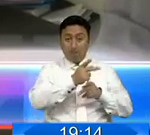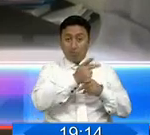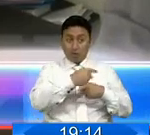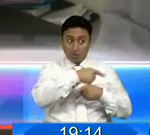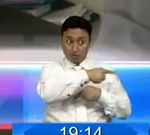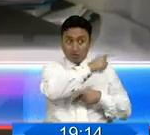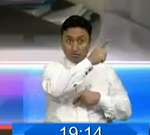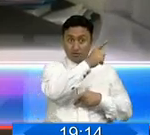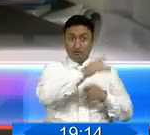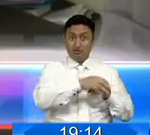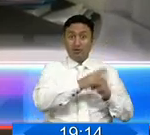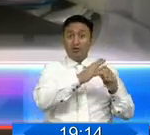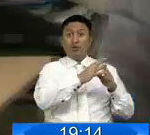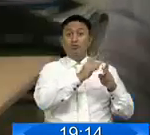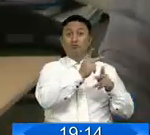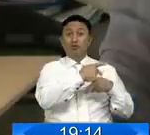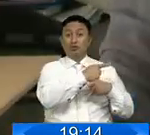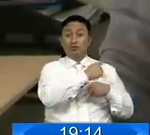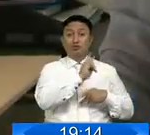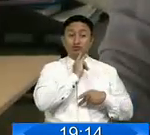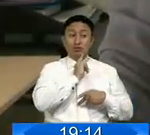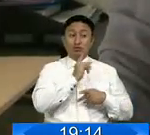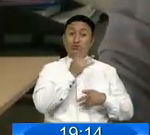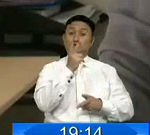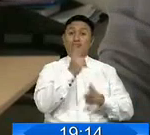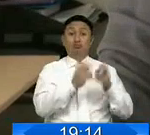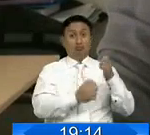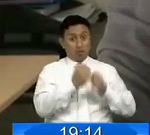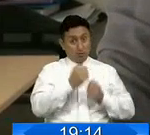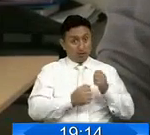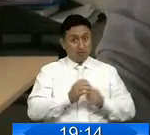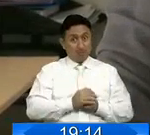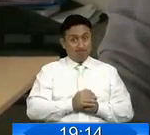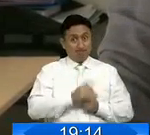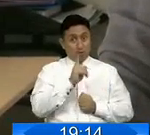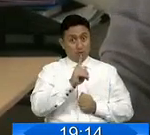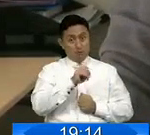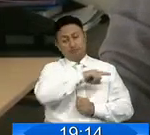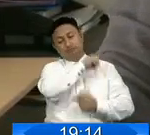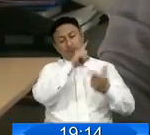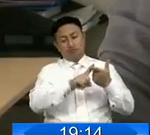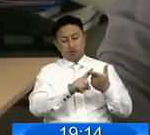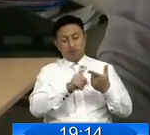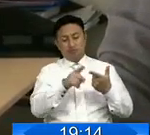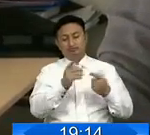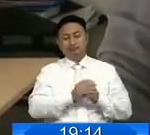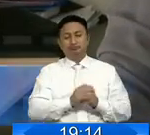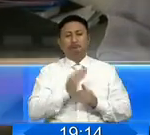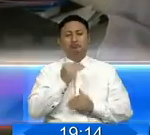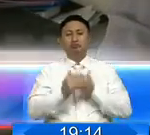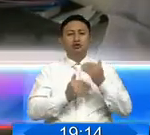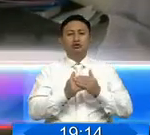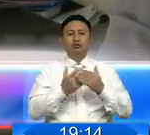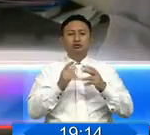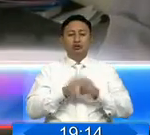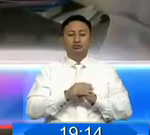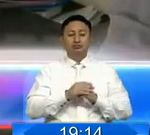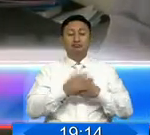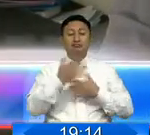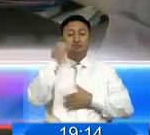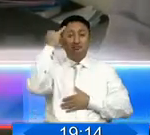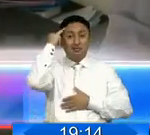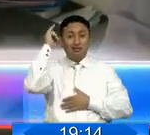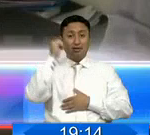producción agrícola que hoy el Ecuador mantiene. Lo otro que va a resultar bastante sensible en el proceso va a ser el tema de la propiedad